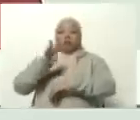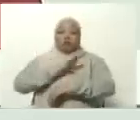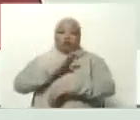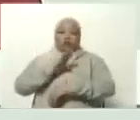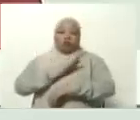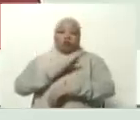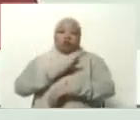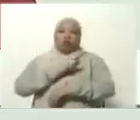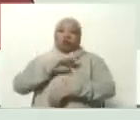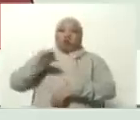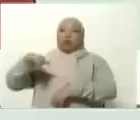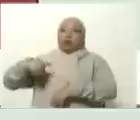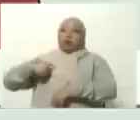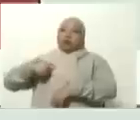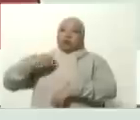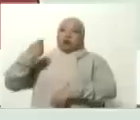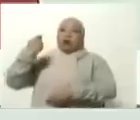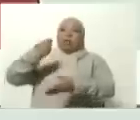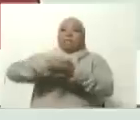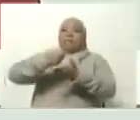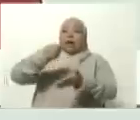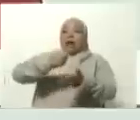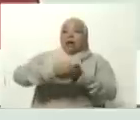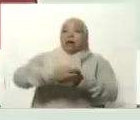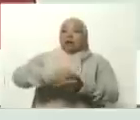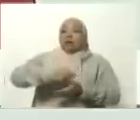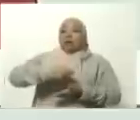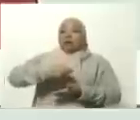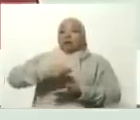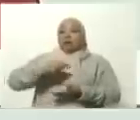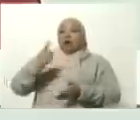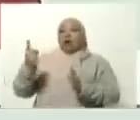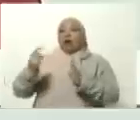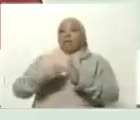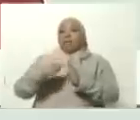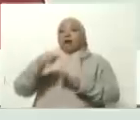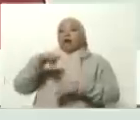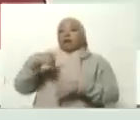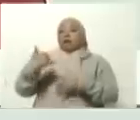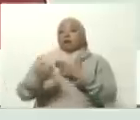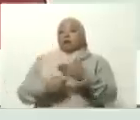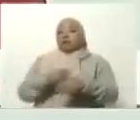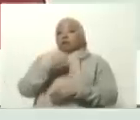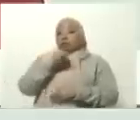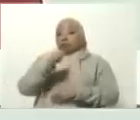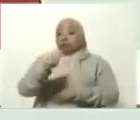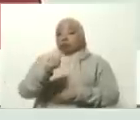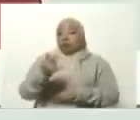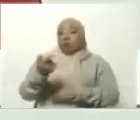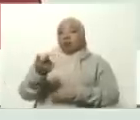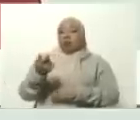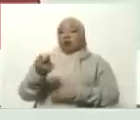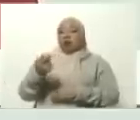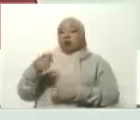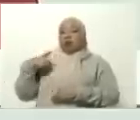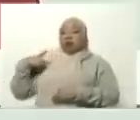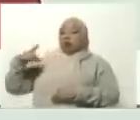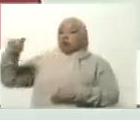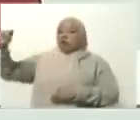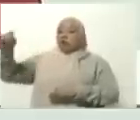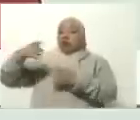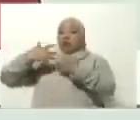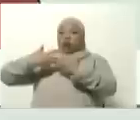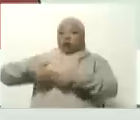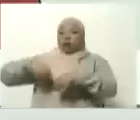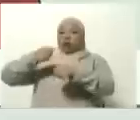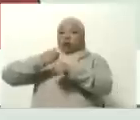Momentos buenos con nosotros cuando han tenido que pagar. Momentos malos para nosotros cuando ellos se fueron de Venezuela, incumplieron todos